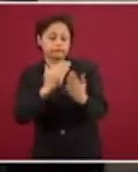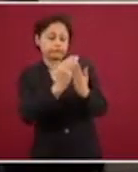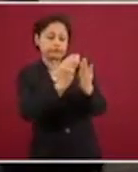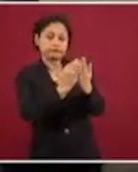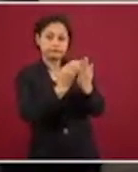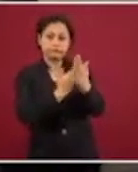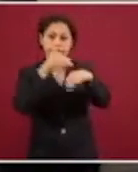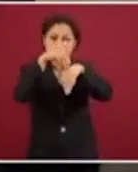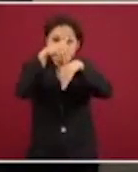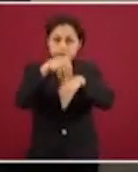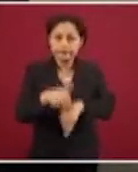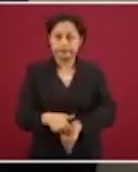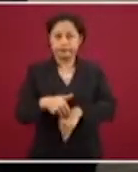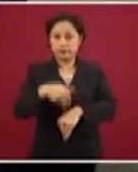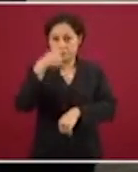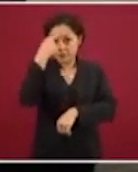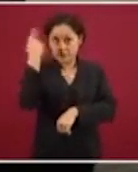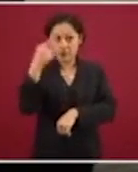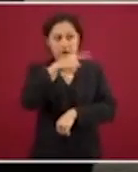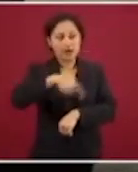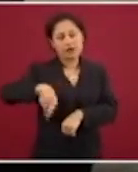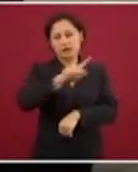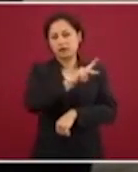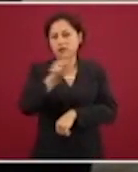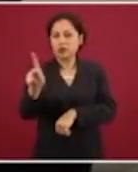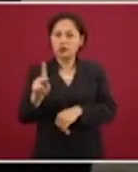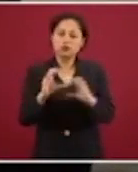sobre todo las medidas preventivas.